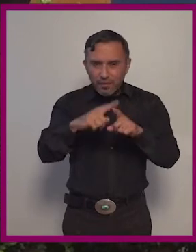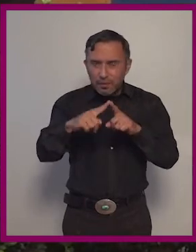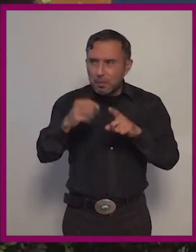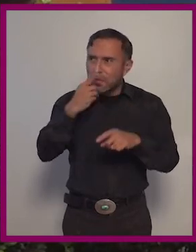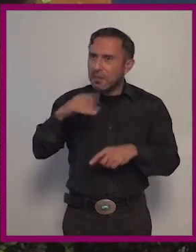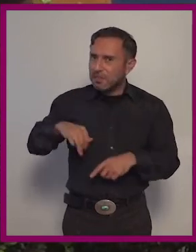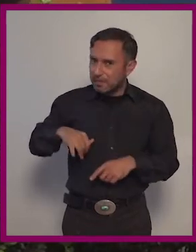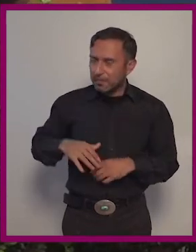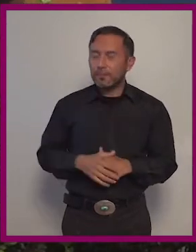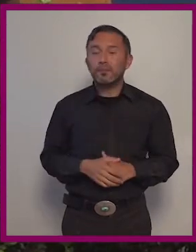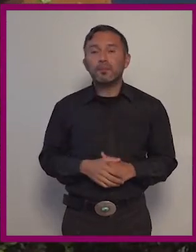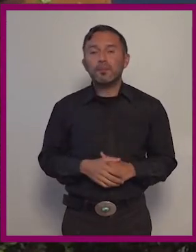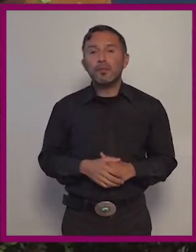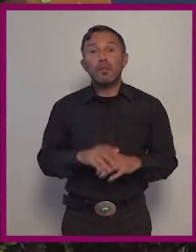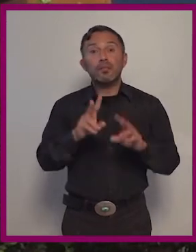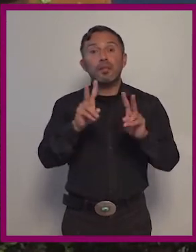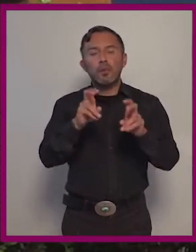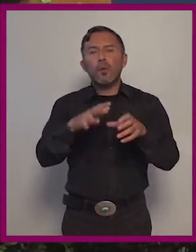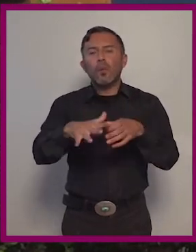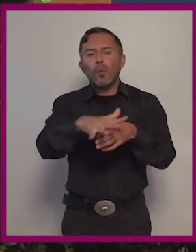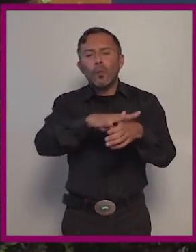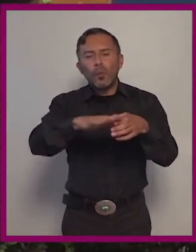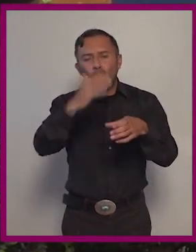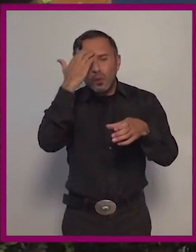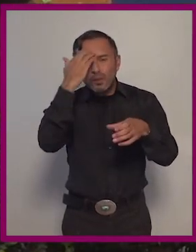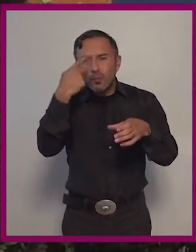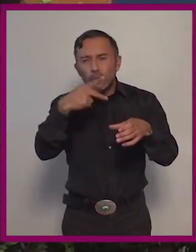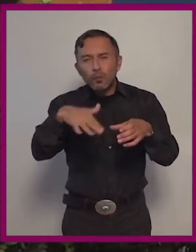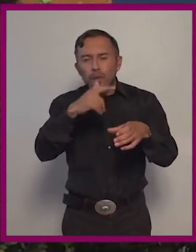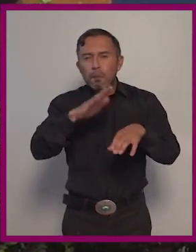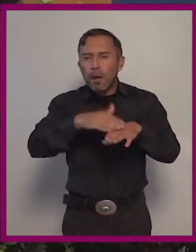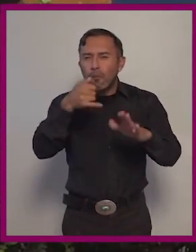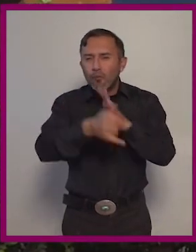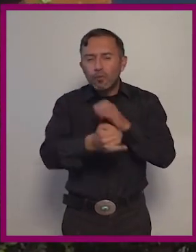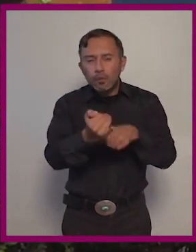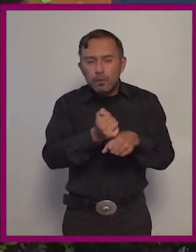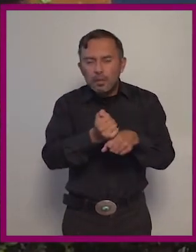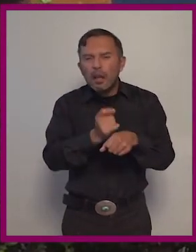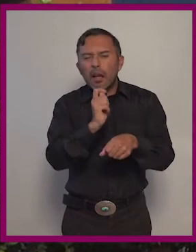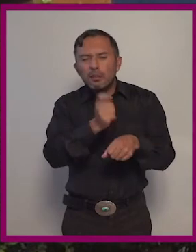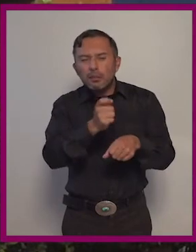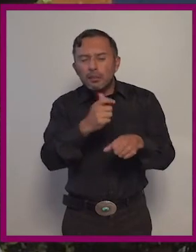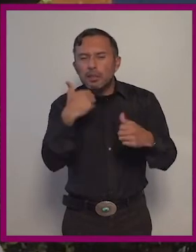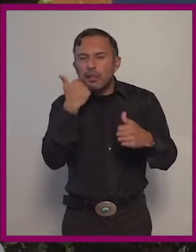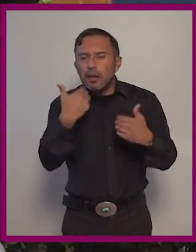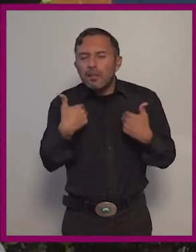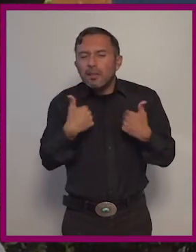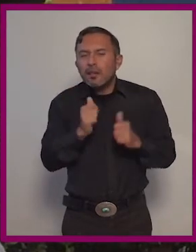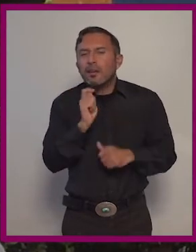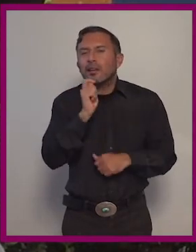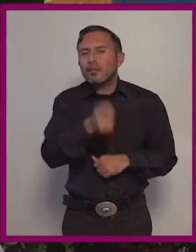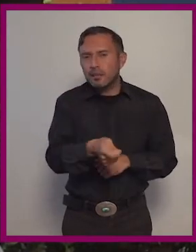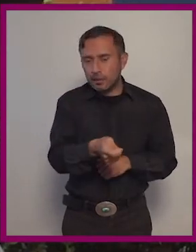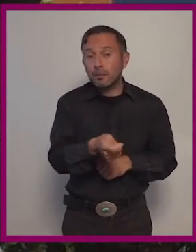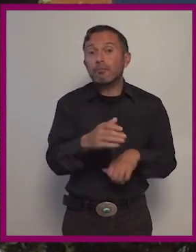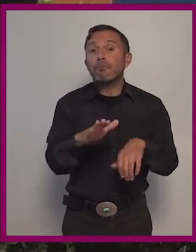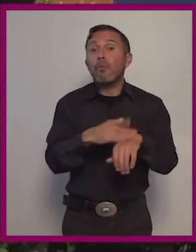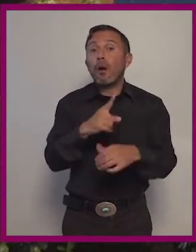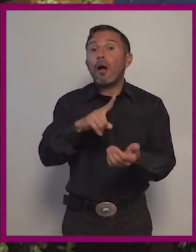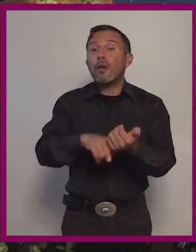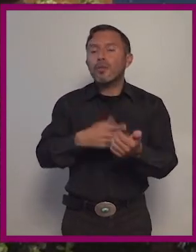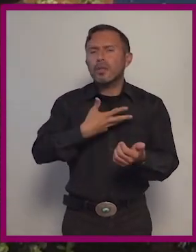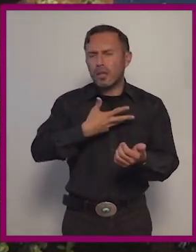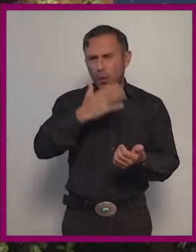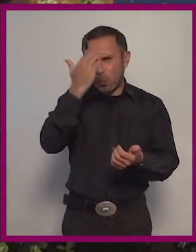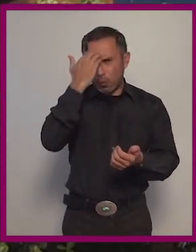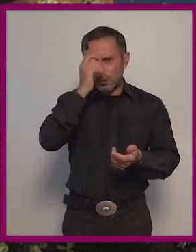Investigaré lo más que pueda sobre saberes locales. Trataré de entenderlos más, porque abarcan un conjunto de